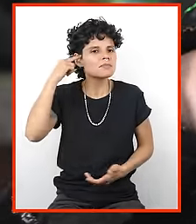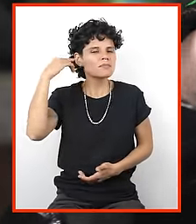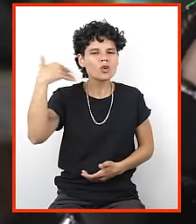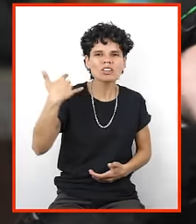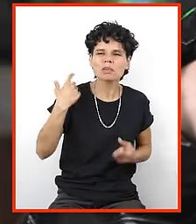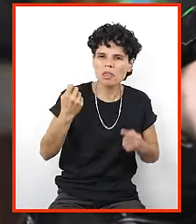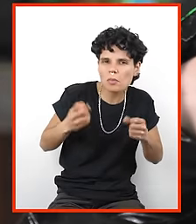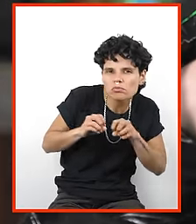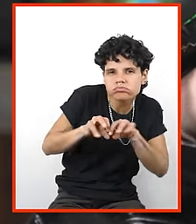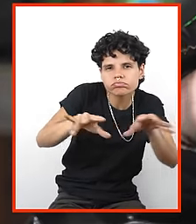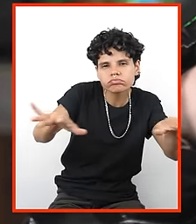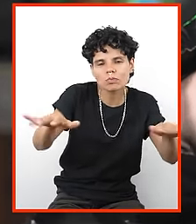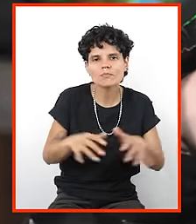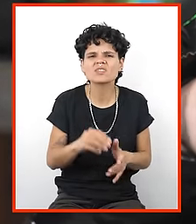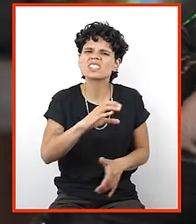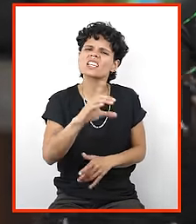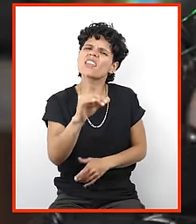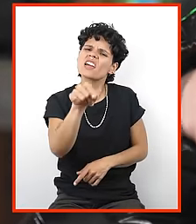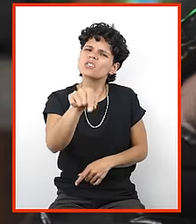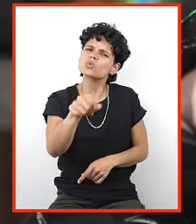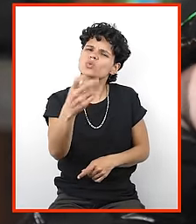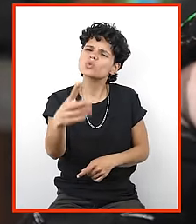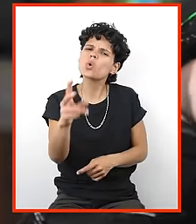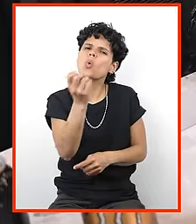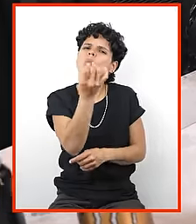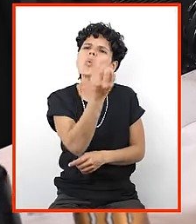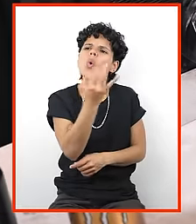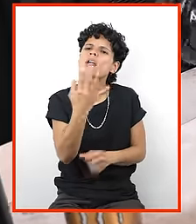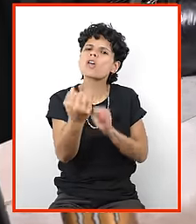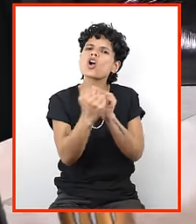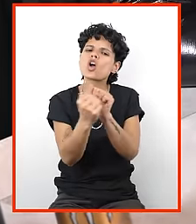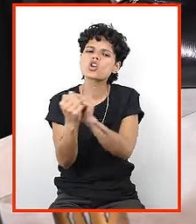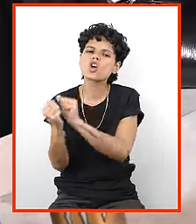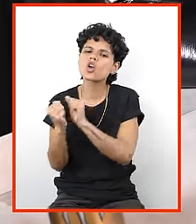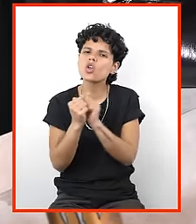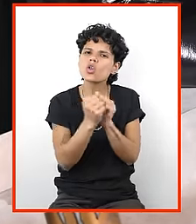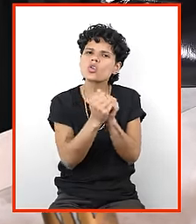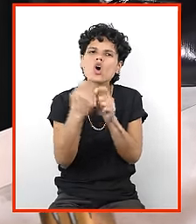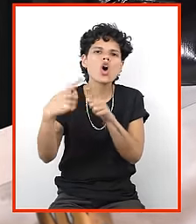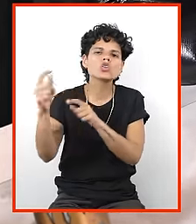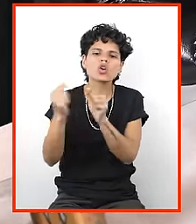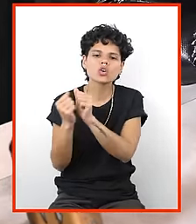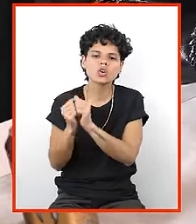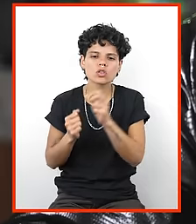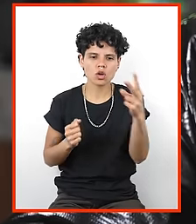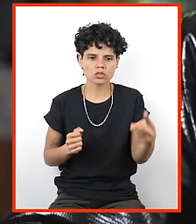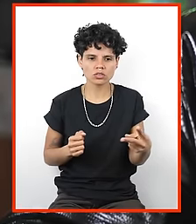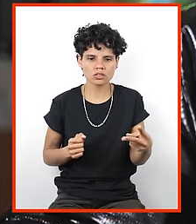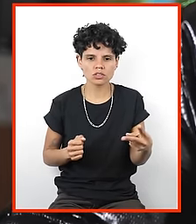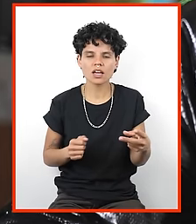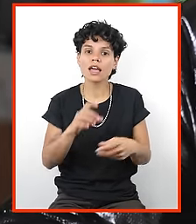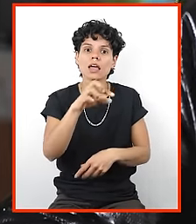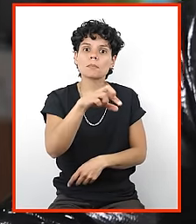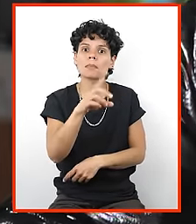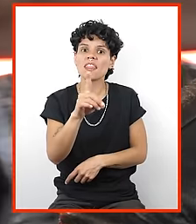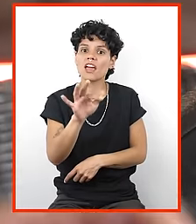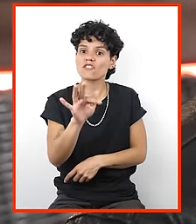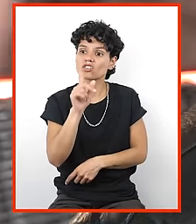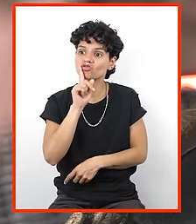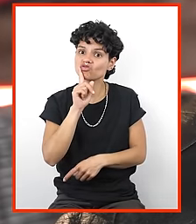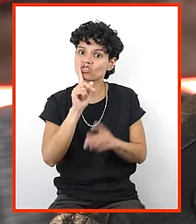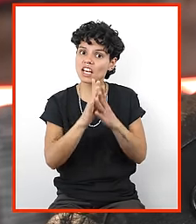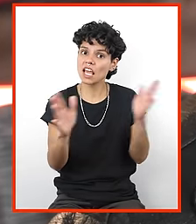fundamental. Este álbum tiene... ¿Cuántas colaboraciones? ¿Tienes algunas colaboraciones? Tiene... ¿Saquemos el PDF?